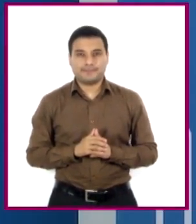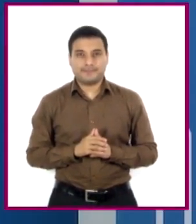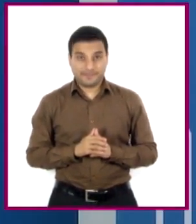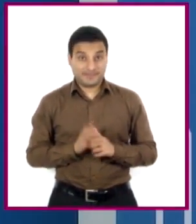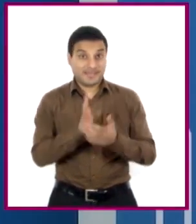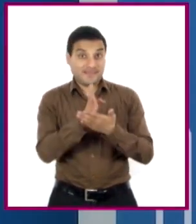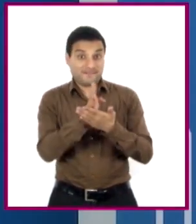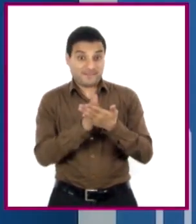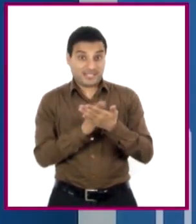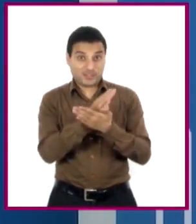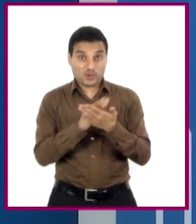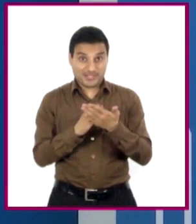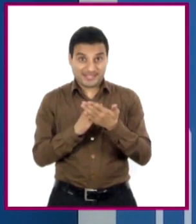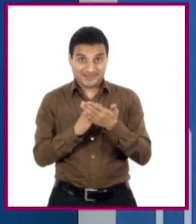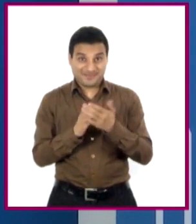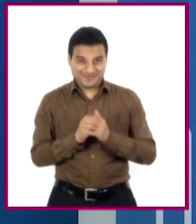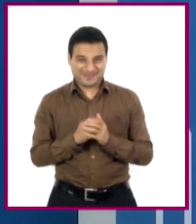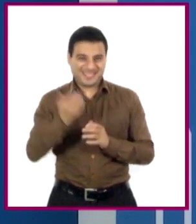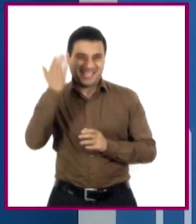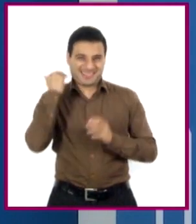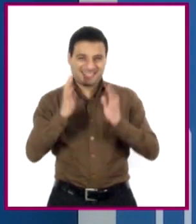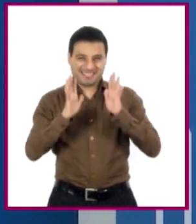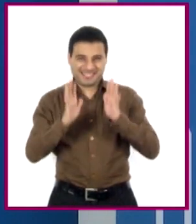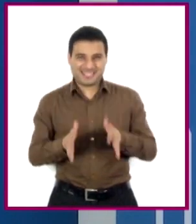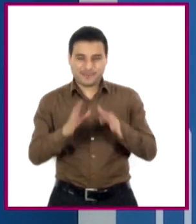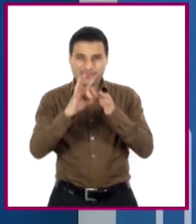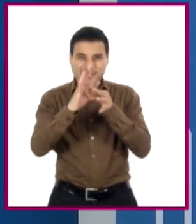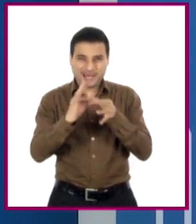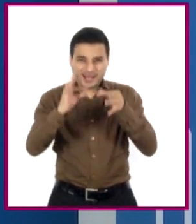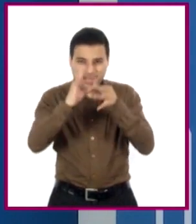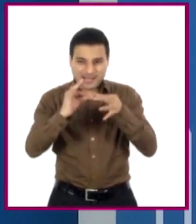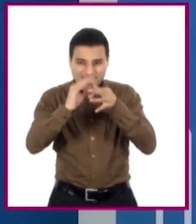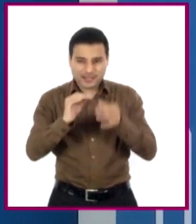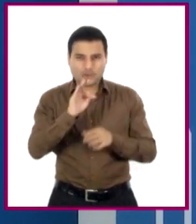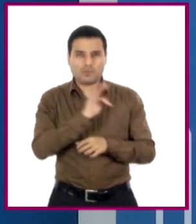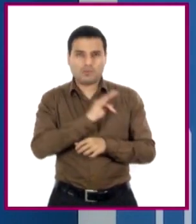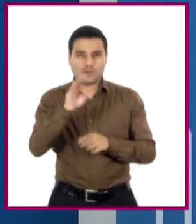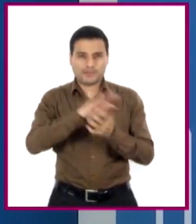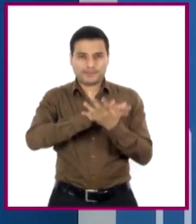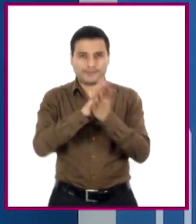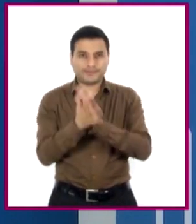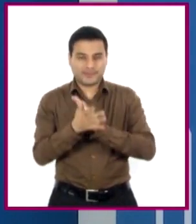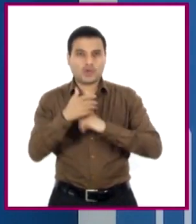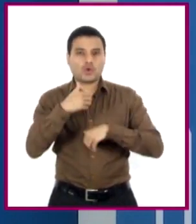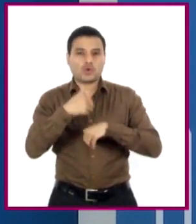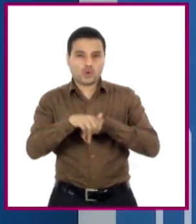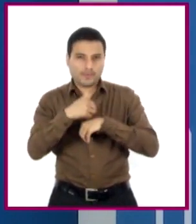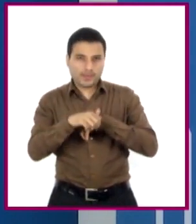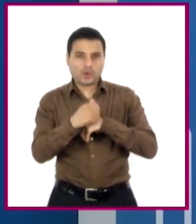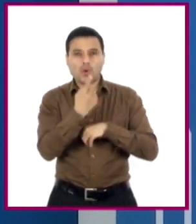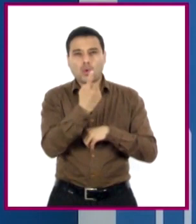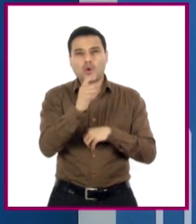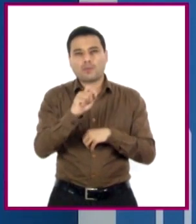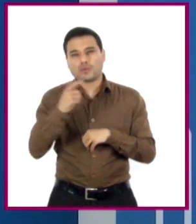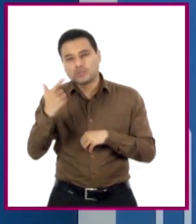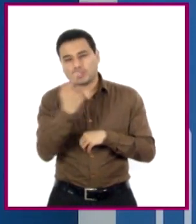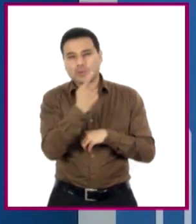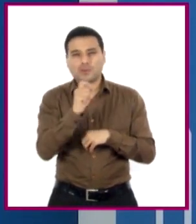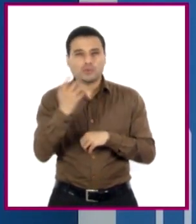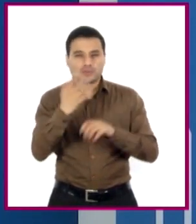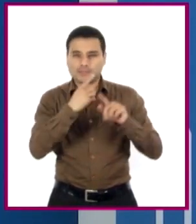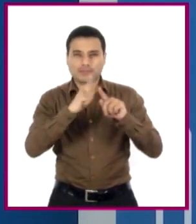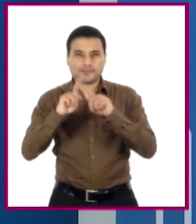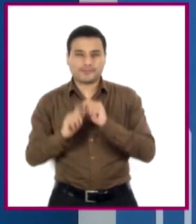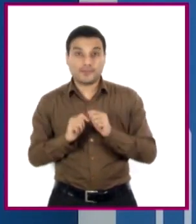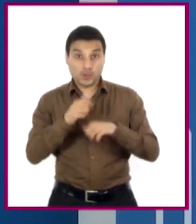Las fracciones que estudiamos anteriormente pueden ser representadas como un número decimal. Como vimos, los números